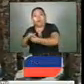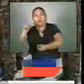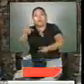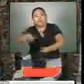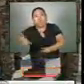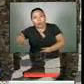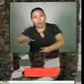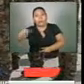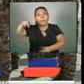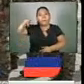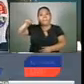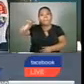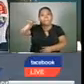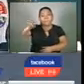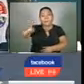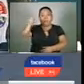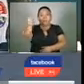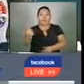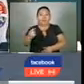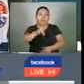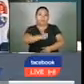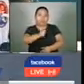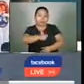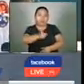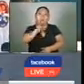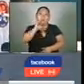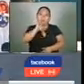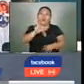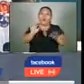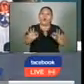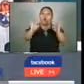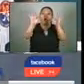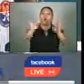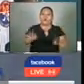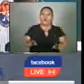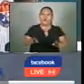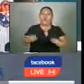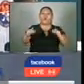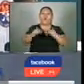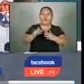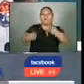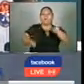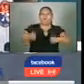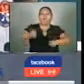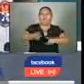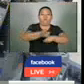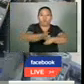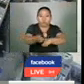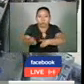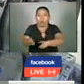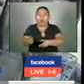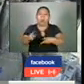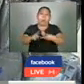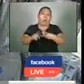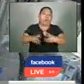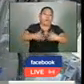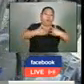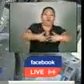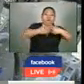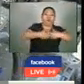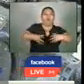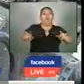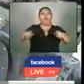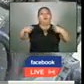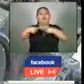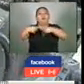La encargada de negocios de los Estados Unidos hizo oficial la entrega junto a un camión de bomberos, cisternas de agua, generadores de energía